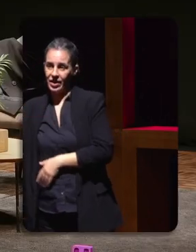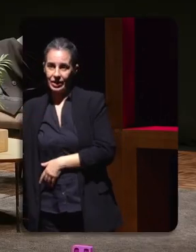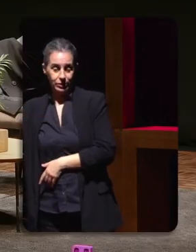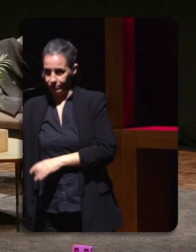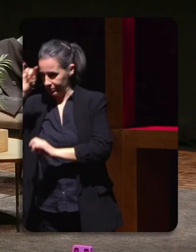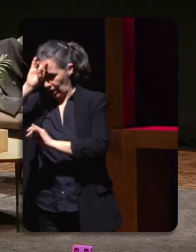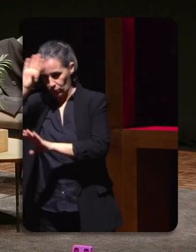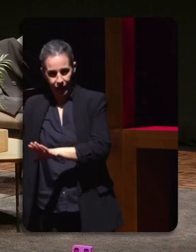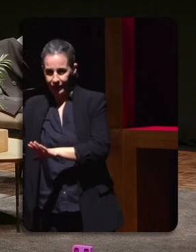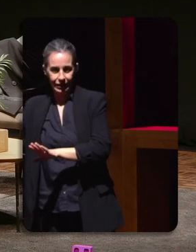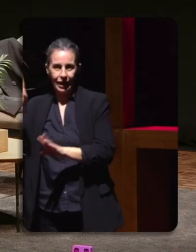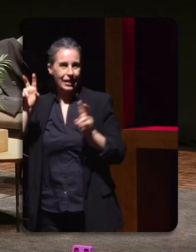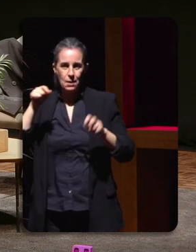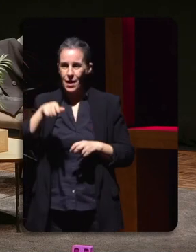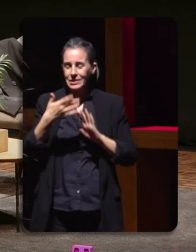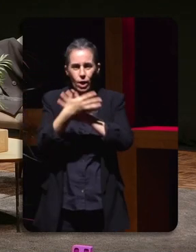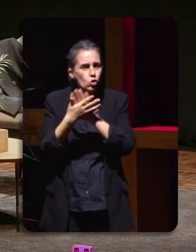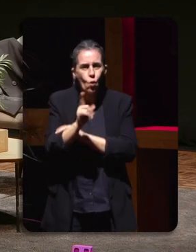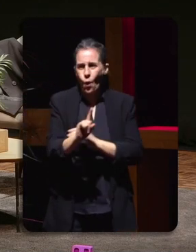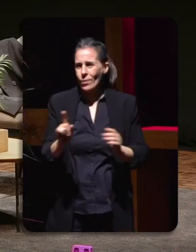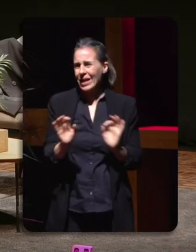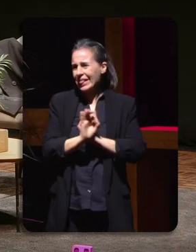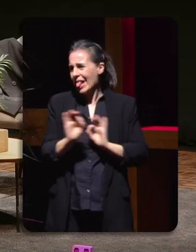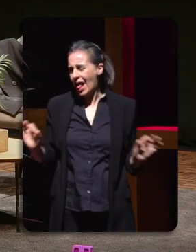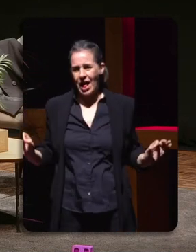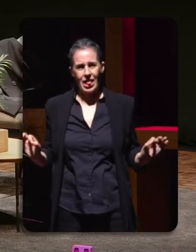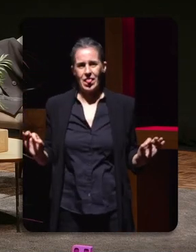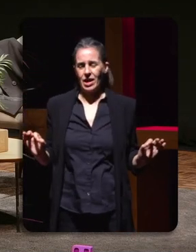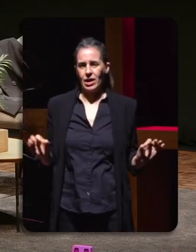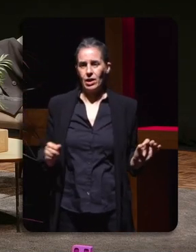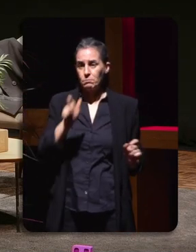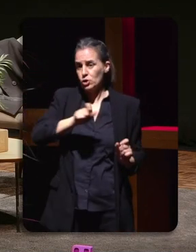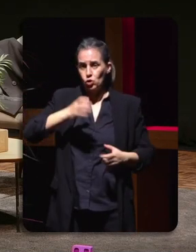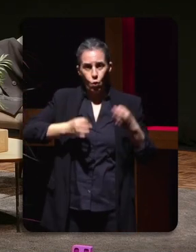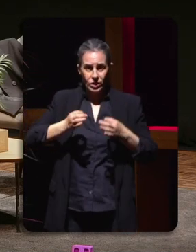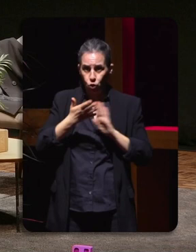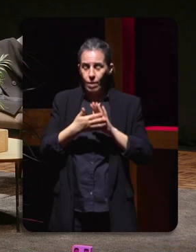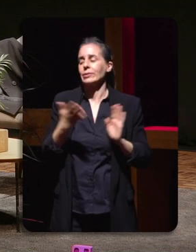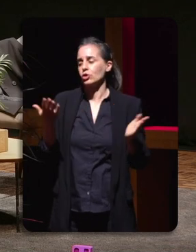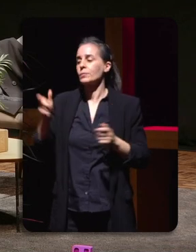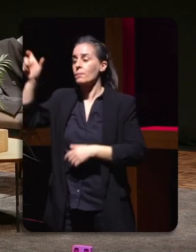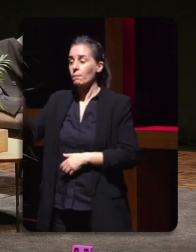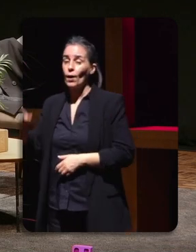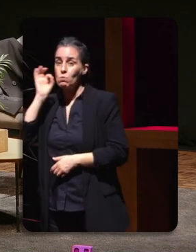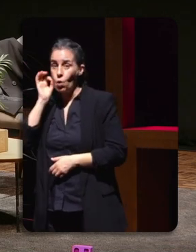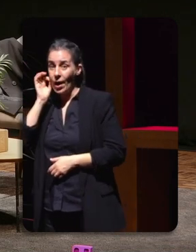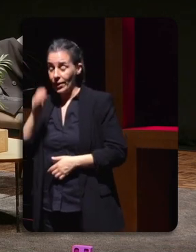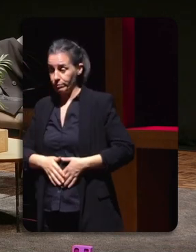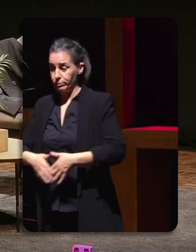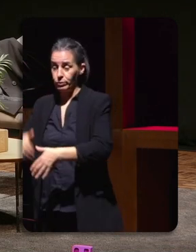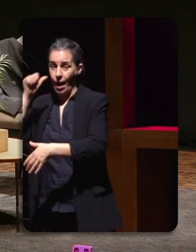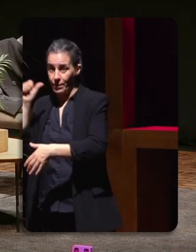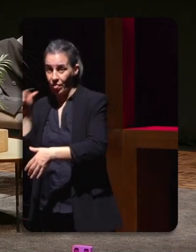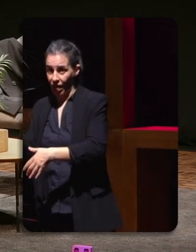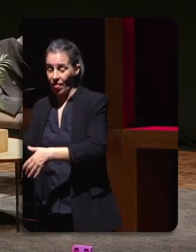este tema Por qué no está o sea por qué no se habla de esto en plan mogollón de juristas hablando de esto Bueno pues lo que hace la gestante es ceder los derechos